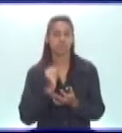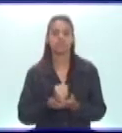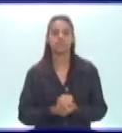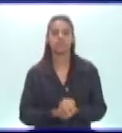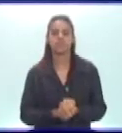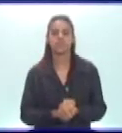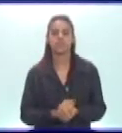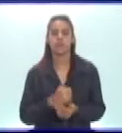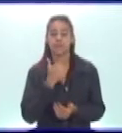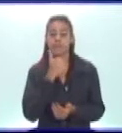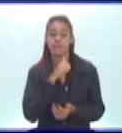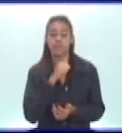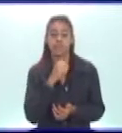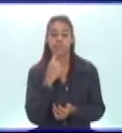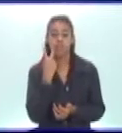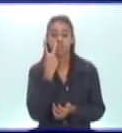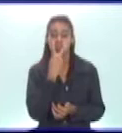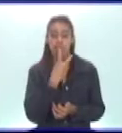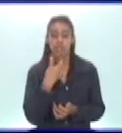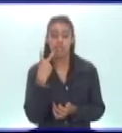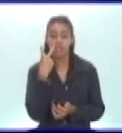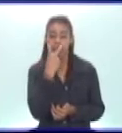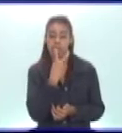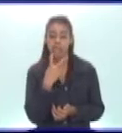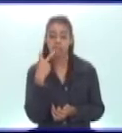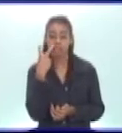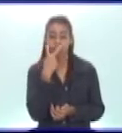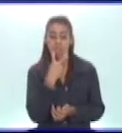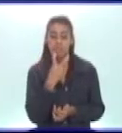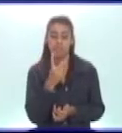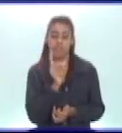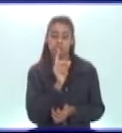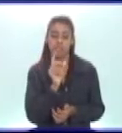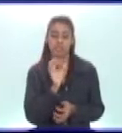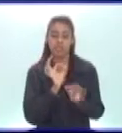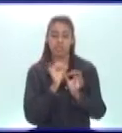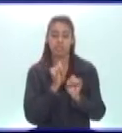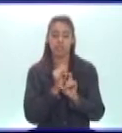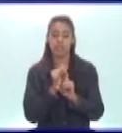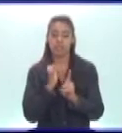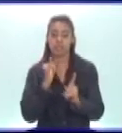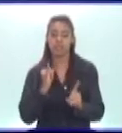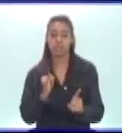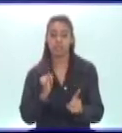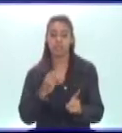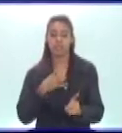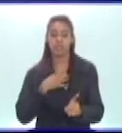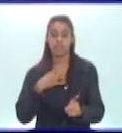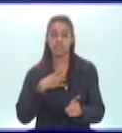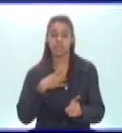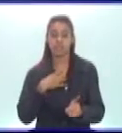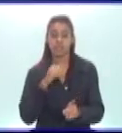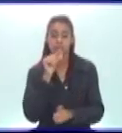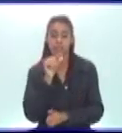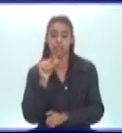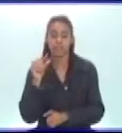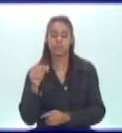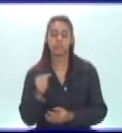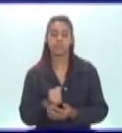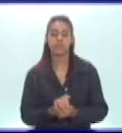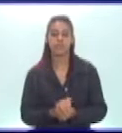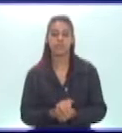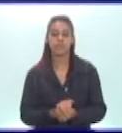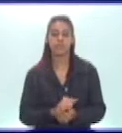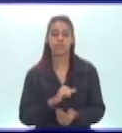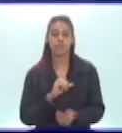para facilitar la lectura labiofacial, sin descuidar la distancia que debemos guardar entre las personas.